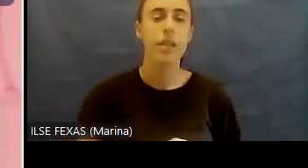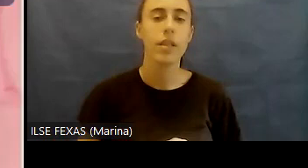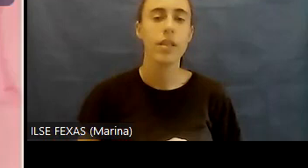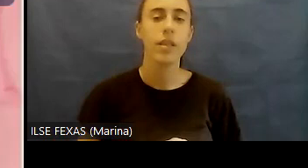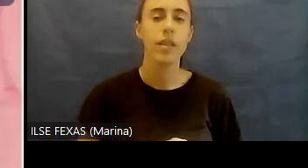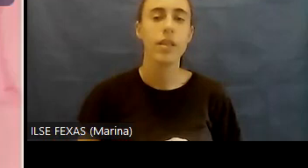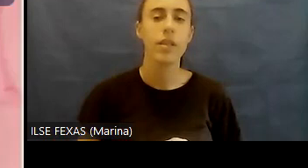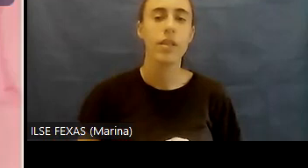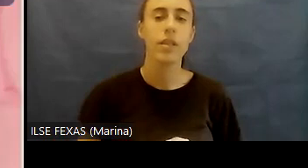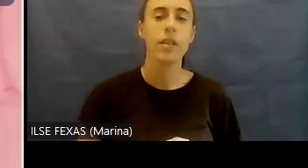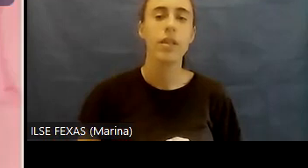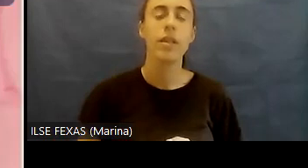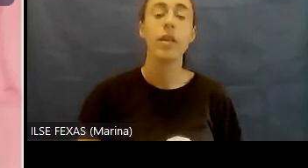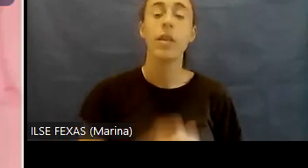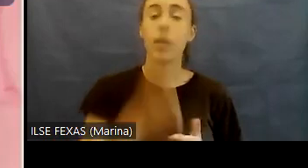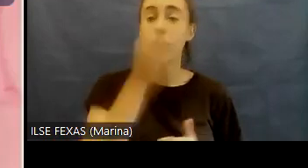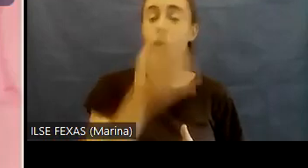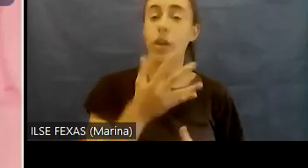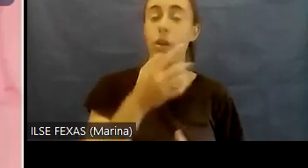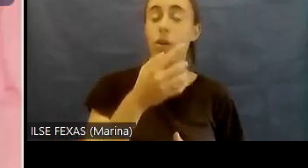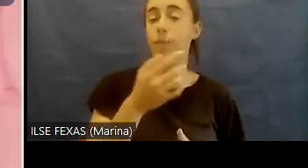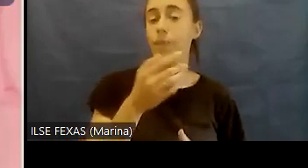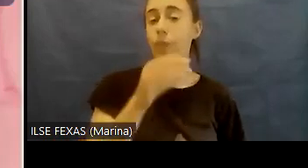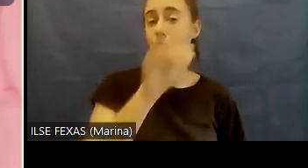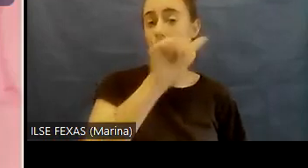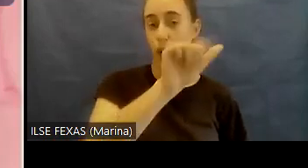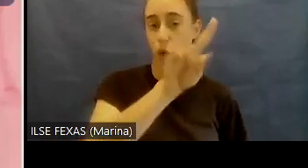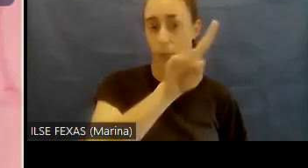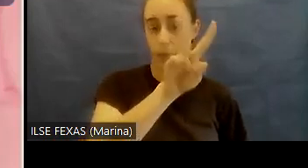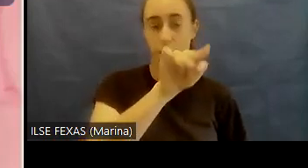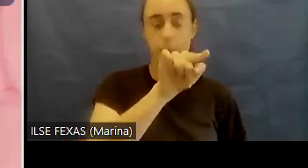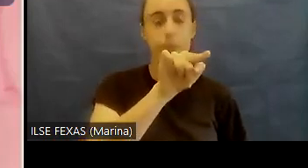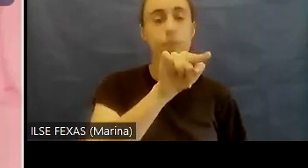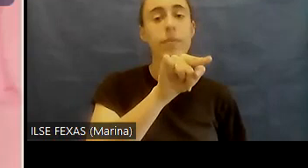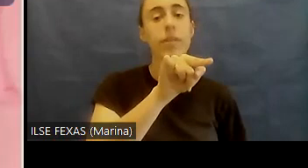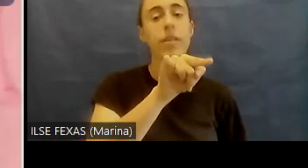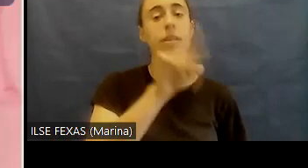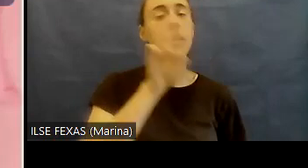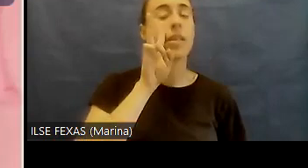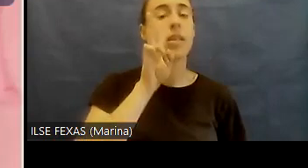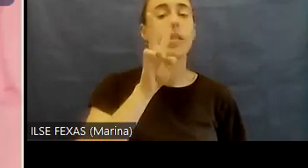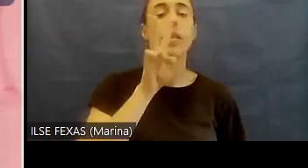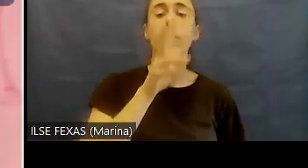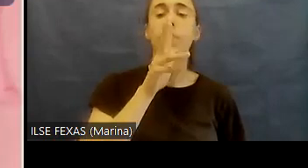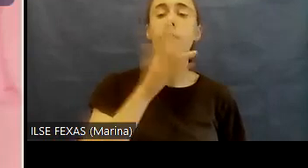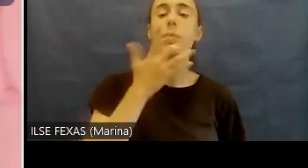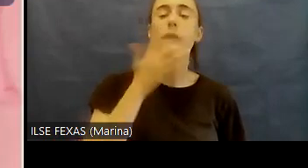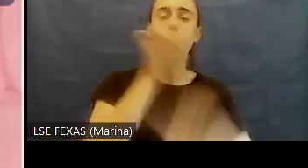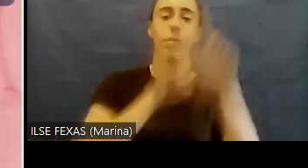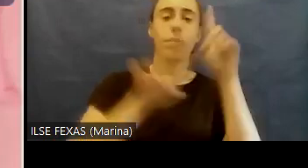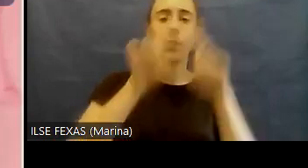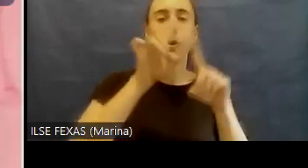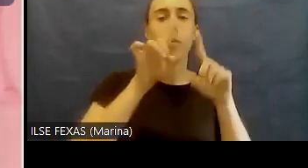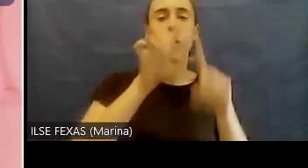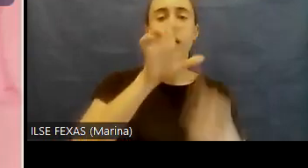cuál es su significado. Bueno, pues el gel de aloe vera se ha demostrado eficaz sobre todo en el tratamiento de la estomatitis, es decir, de